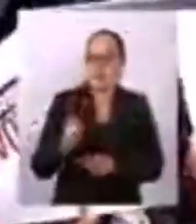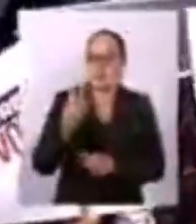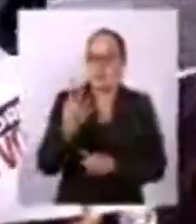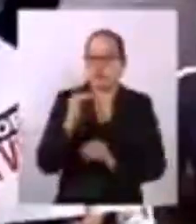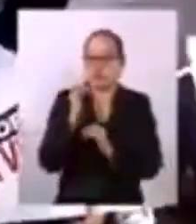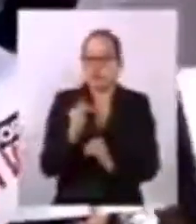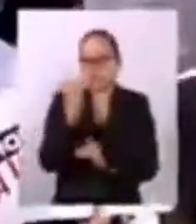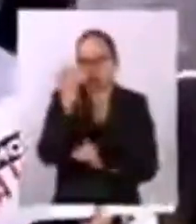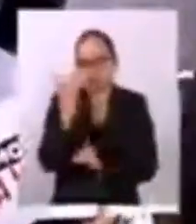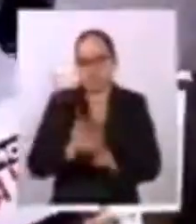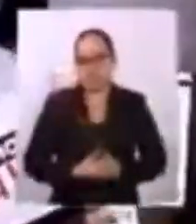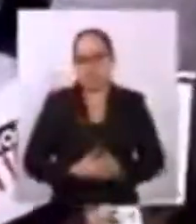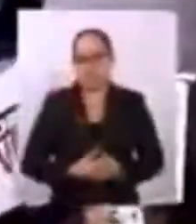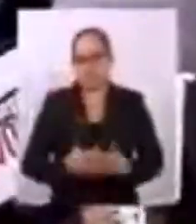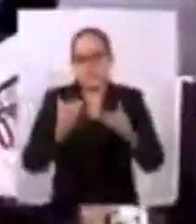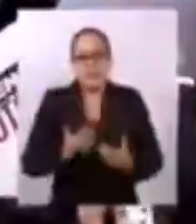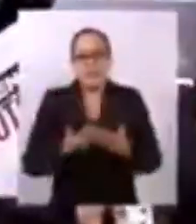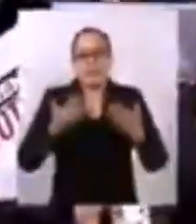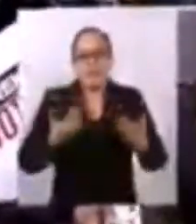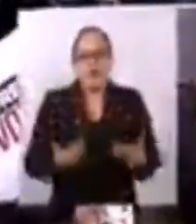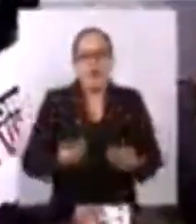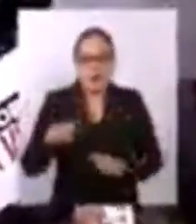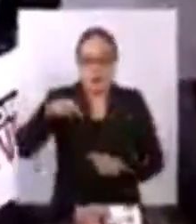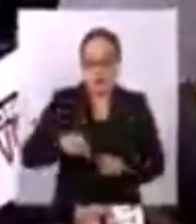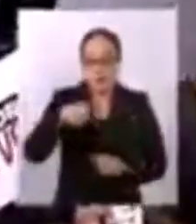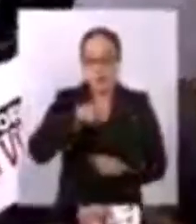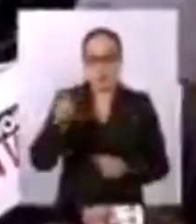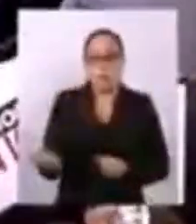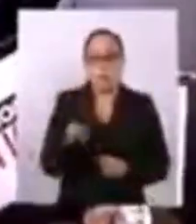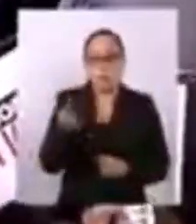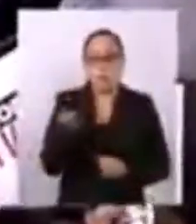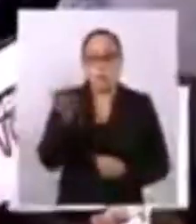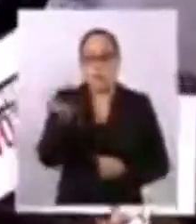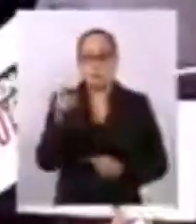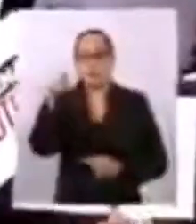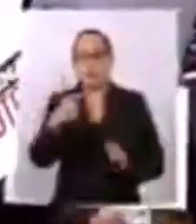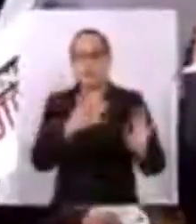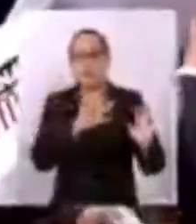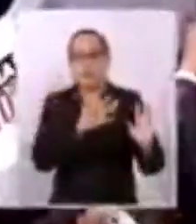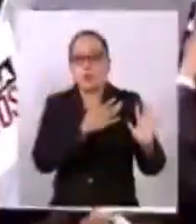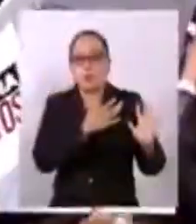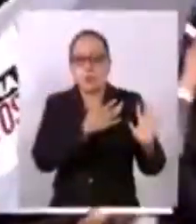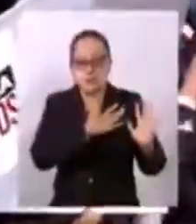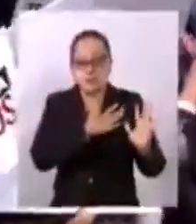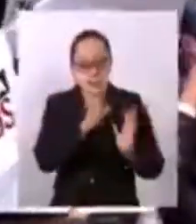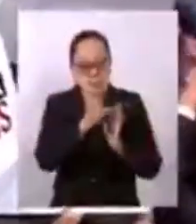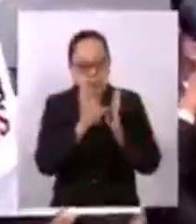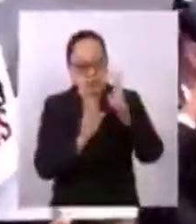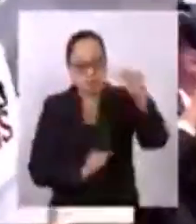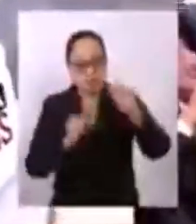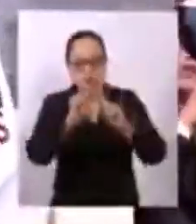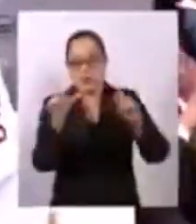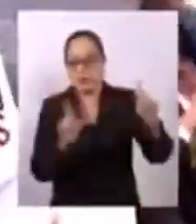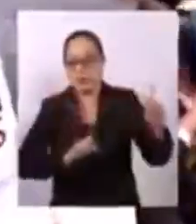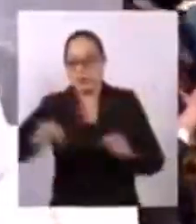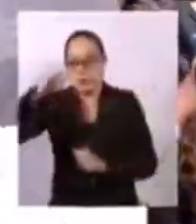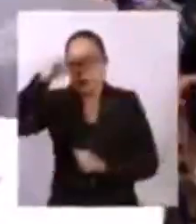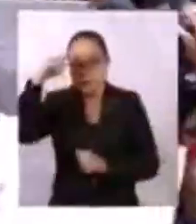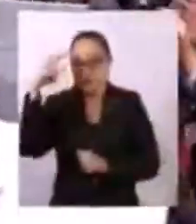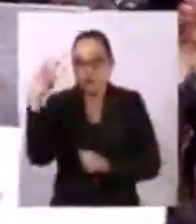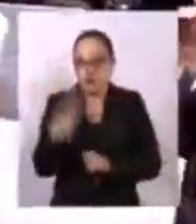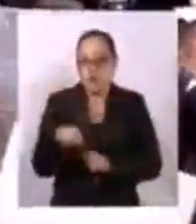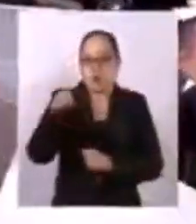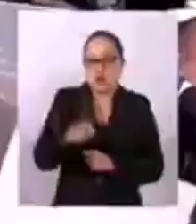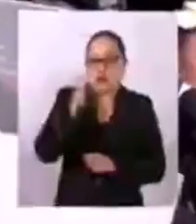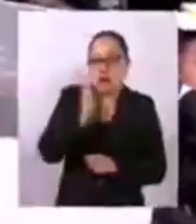2019-2024. En consecuencia, le pregunto, ¿protesta guardar y hacer guardar la